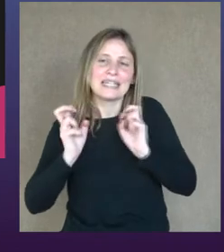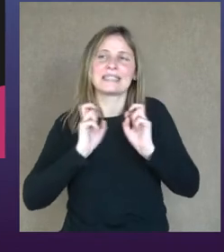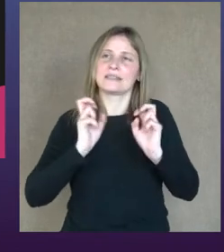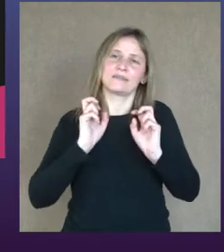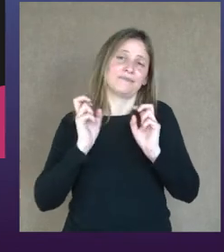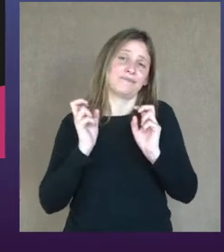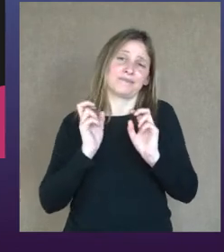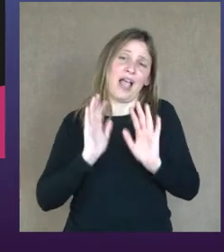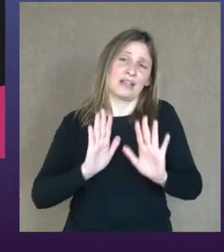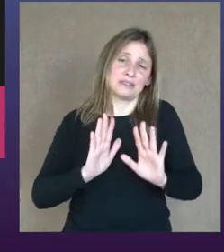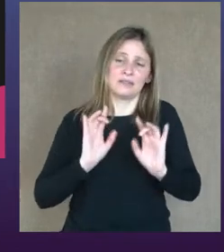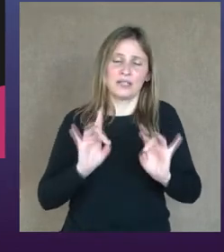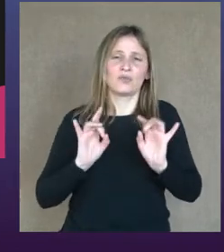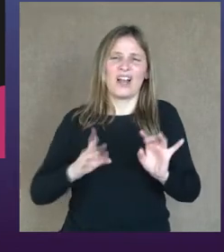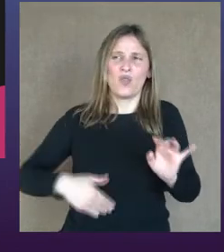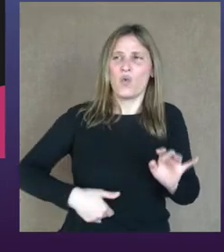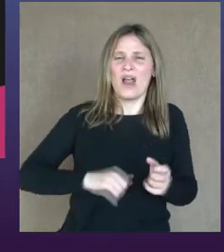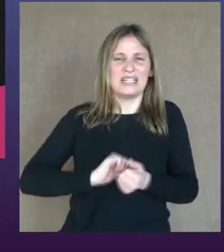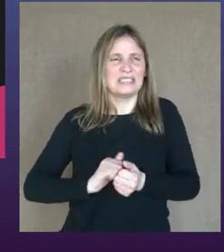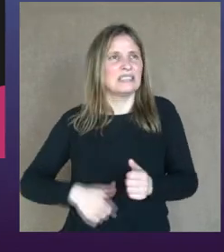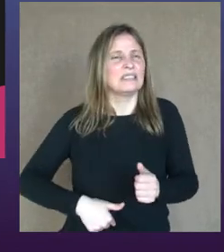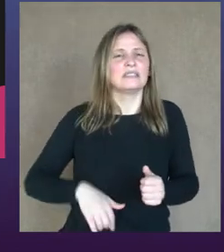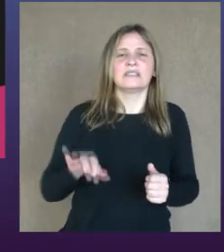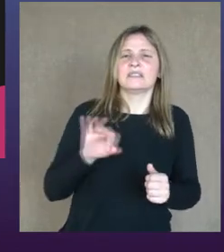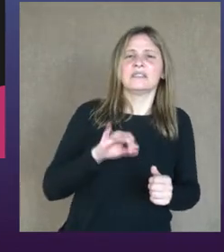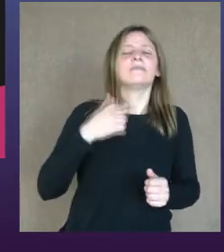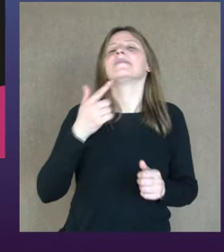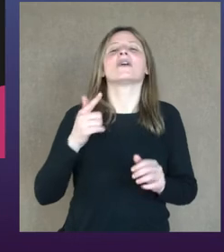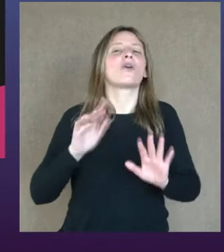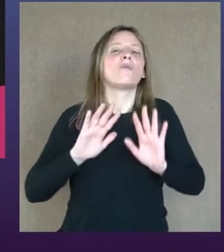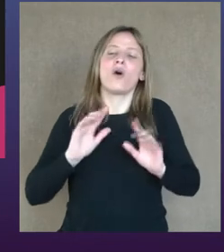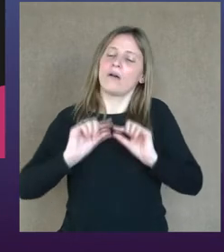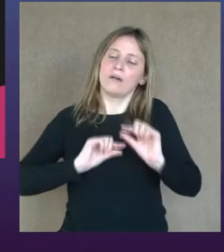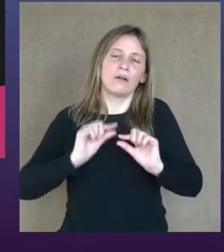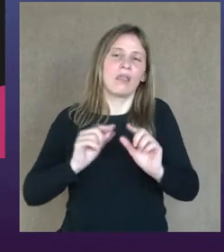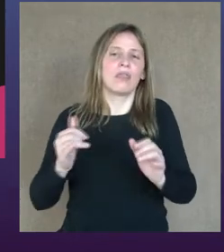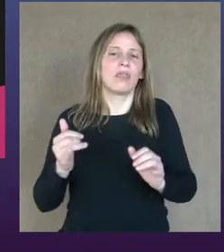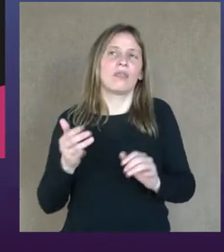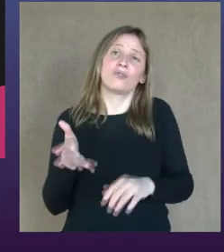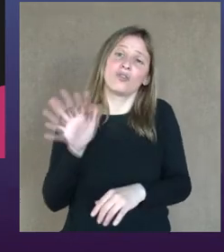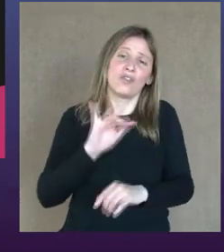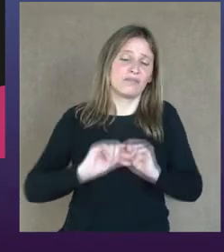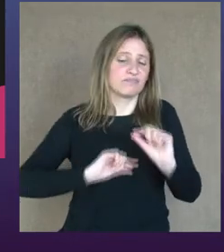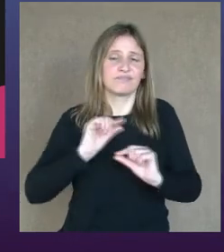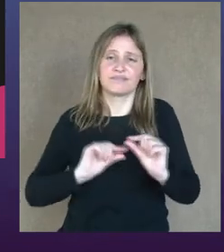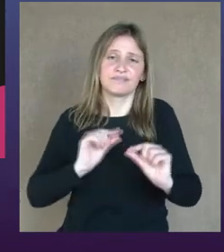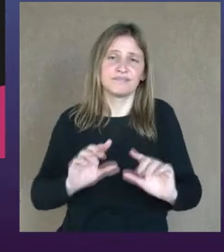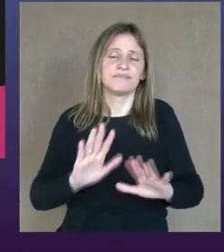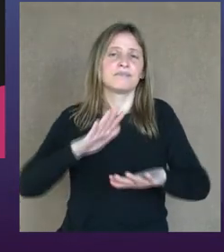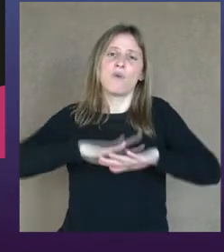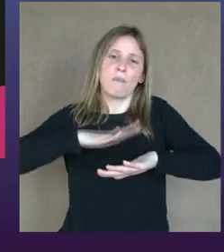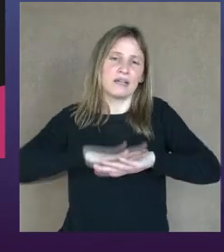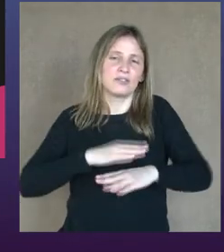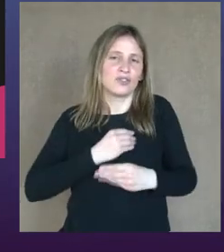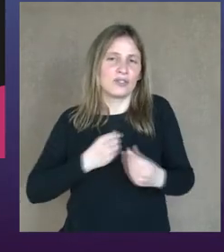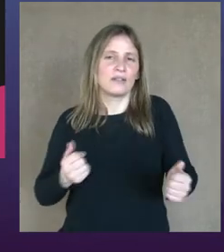porque si estás con dolor de estómago, si no estás con dolor de estómago, es una cuestión que se va llevando día a día, y momento a momento,